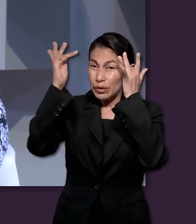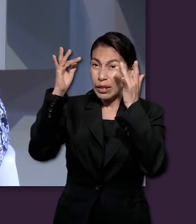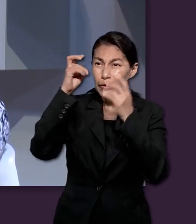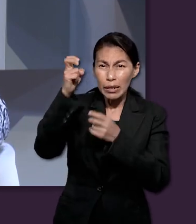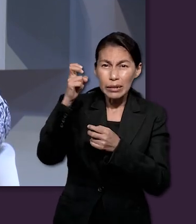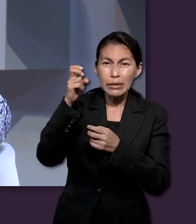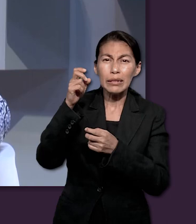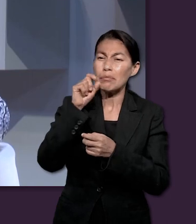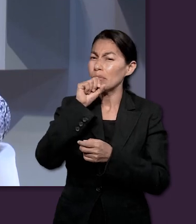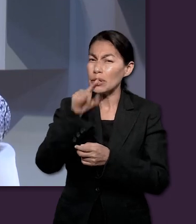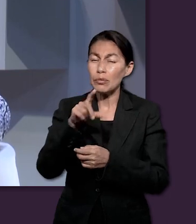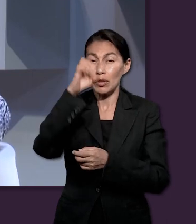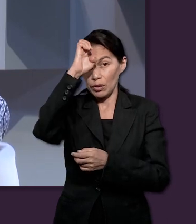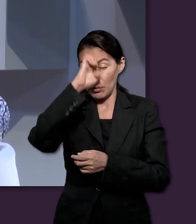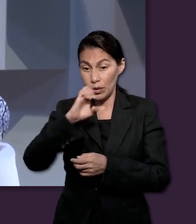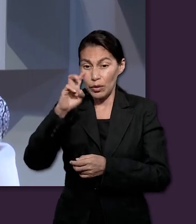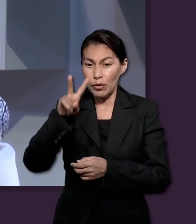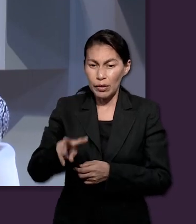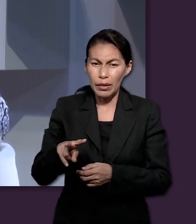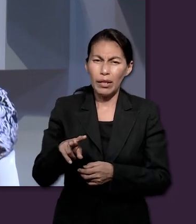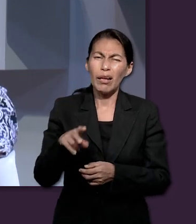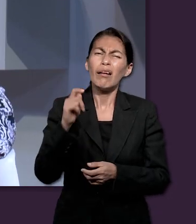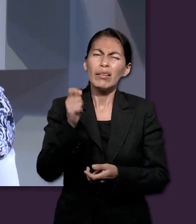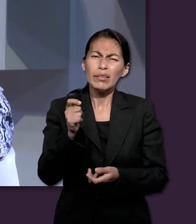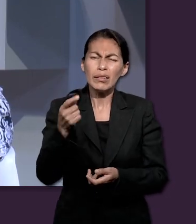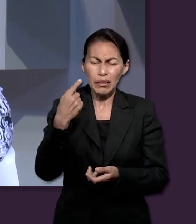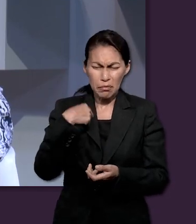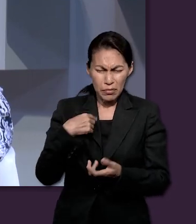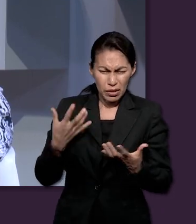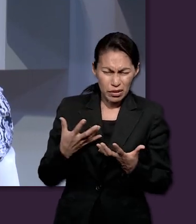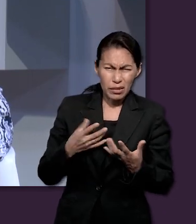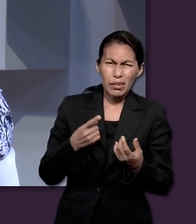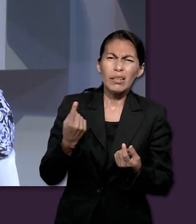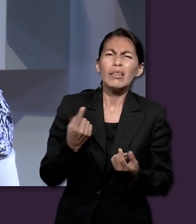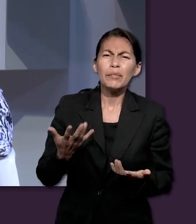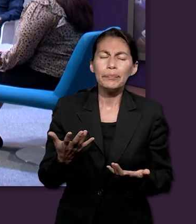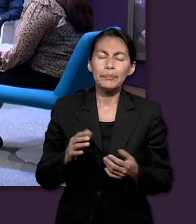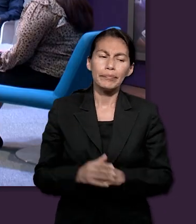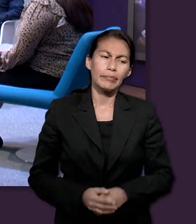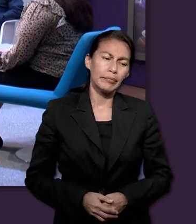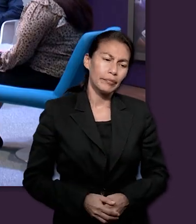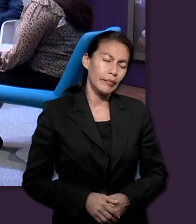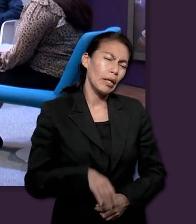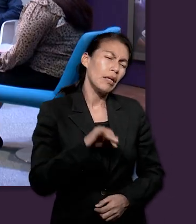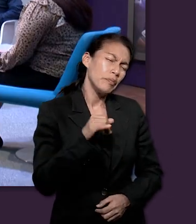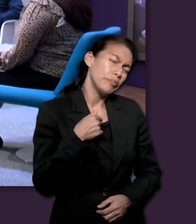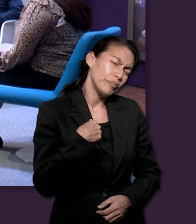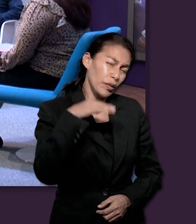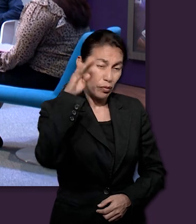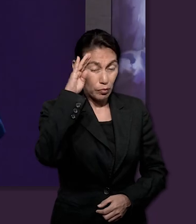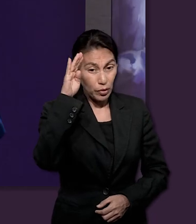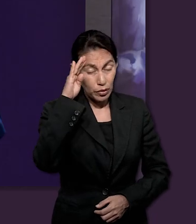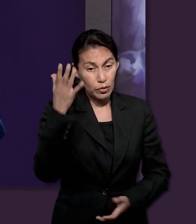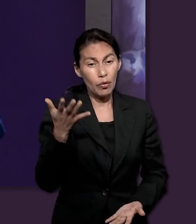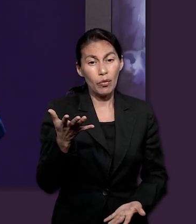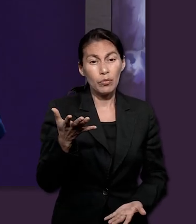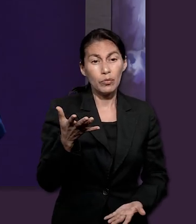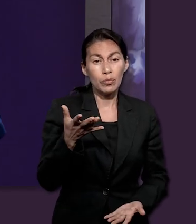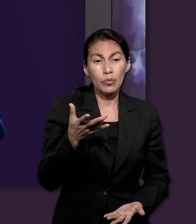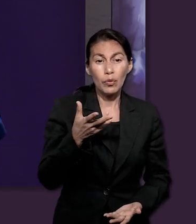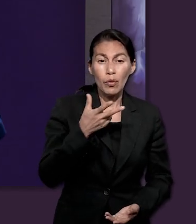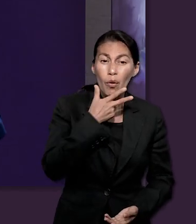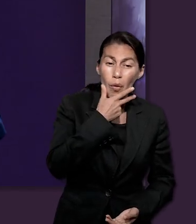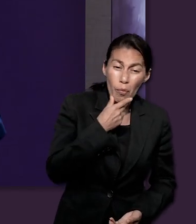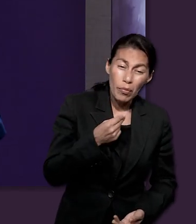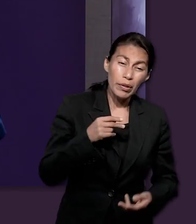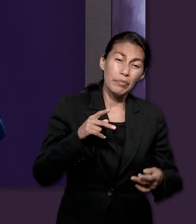verdad. Pero, ¿qué implica esto que el Espíritu Santo hace por nosotros? Sí, pienso que el